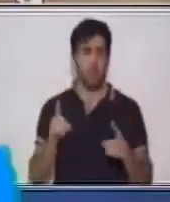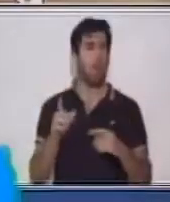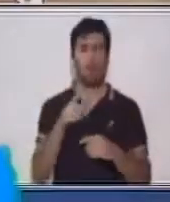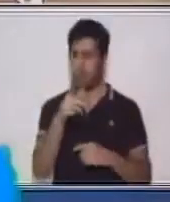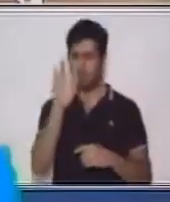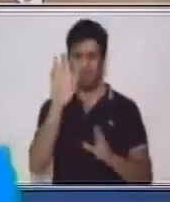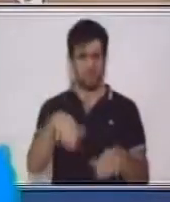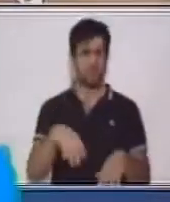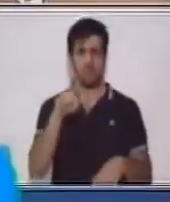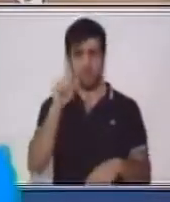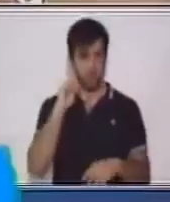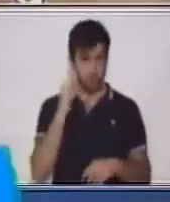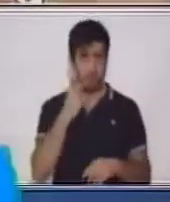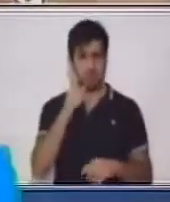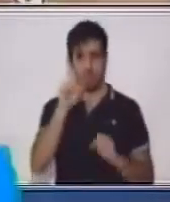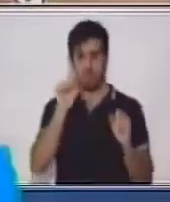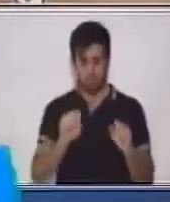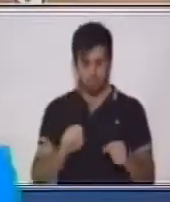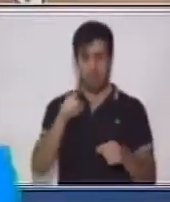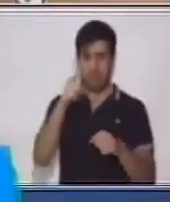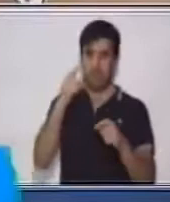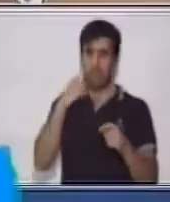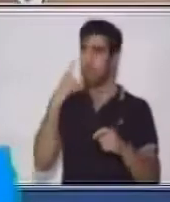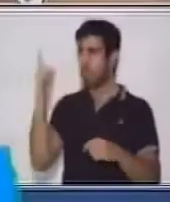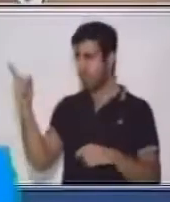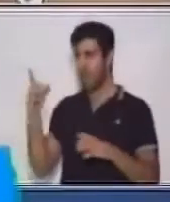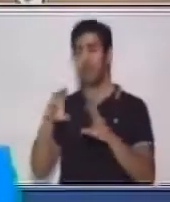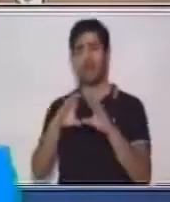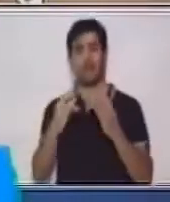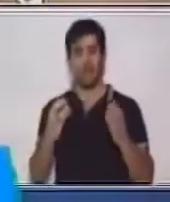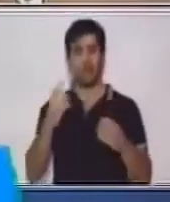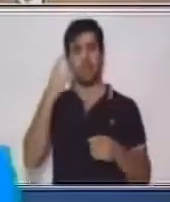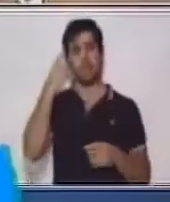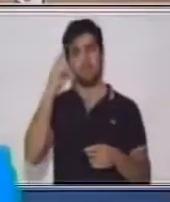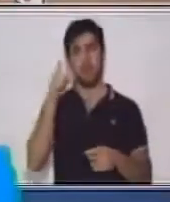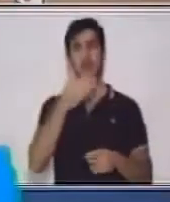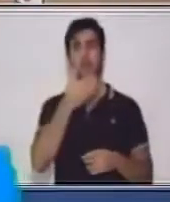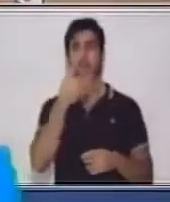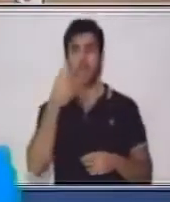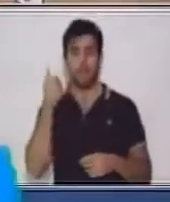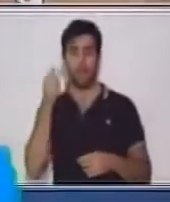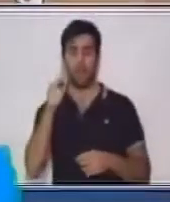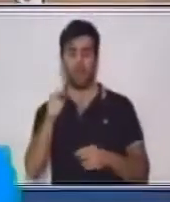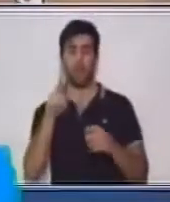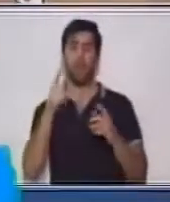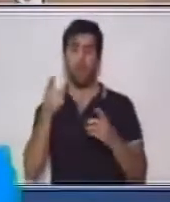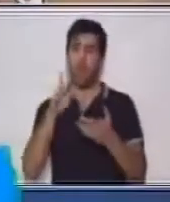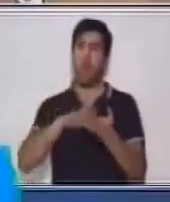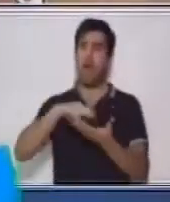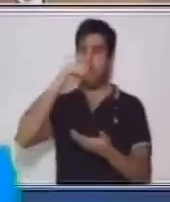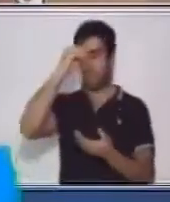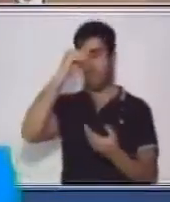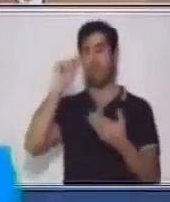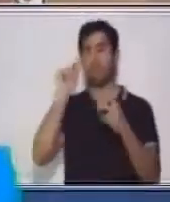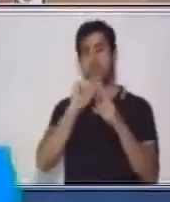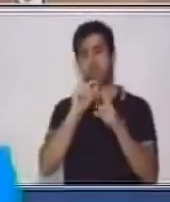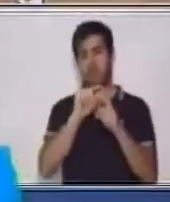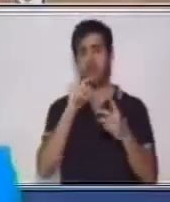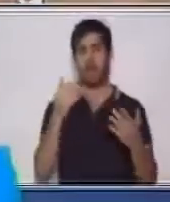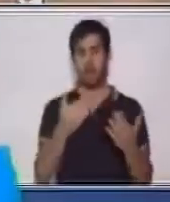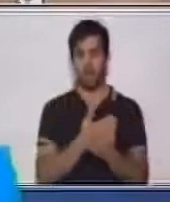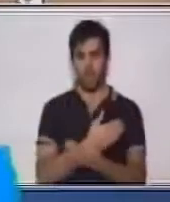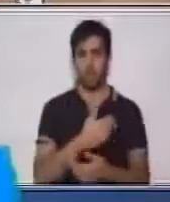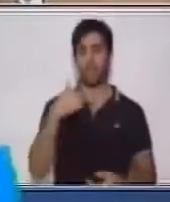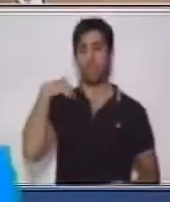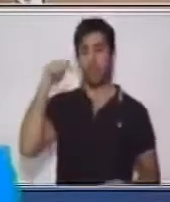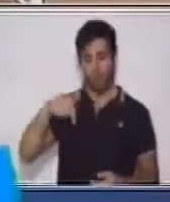ejercitar habilidades y destrezas como la atención y la memoria y el pensamiento lingüístico. Muy bien. En la